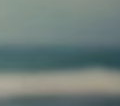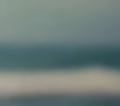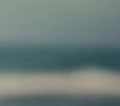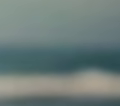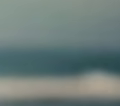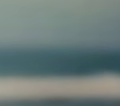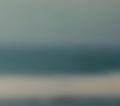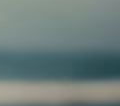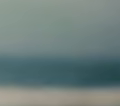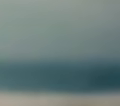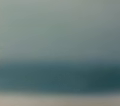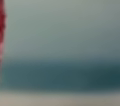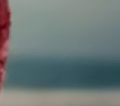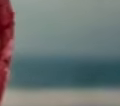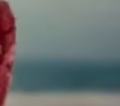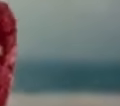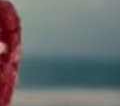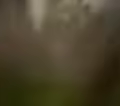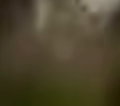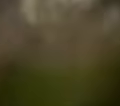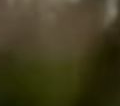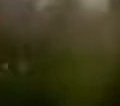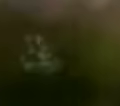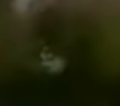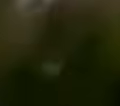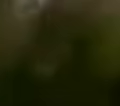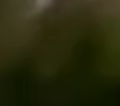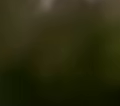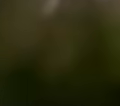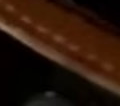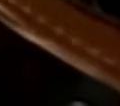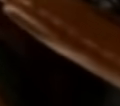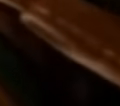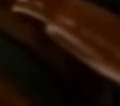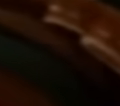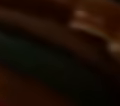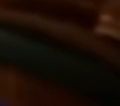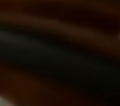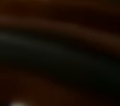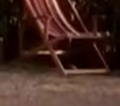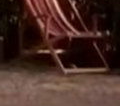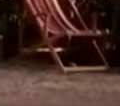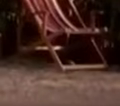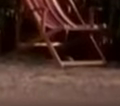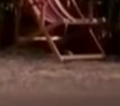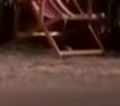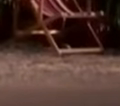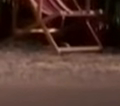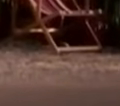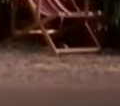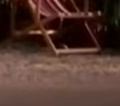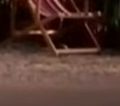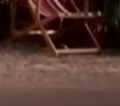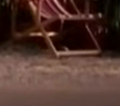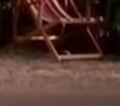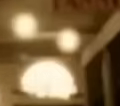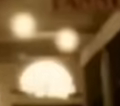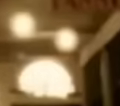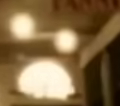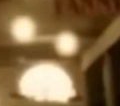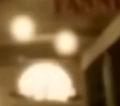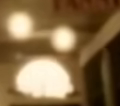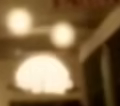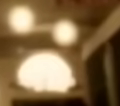Este es el tercer y último llamado. Con ustedes, la presidenta constitucional de la República de